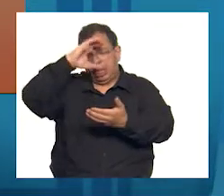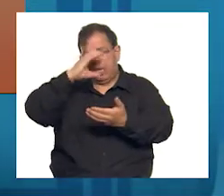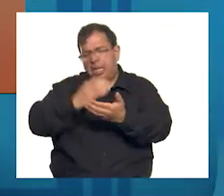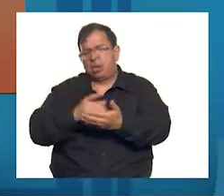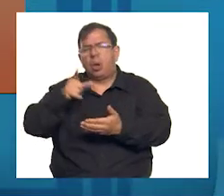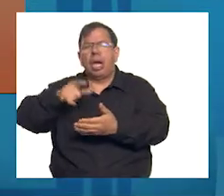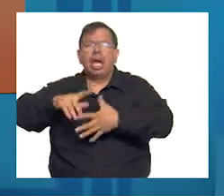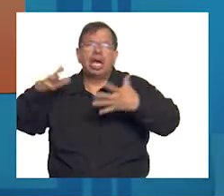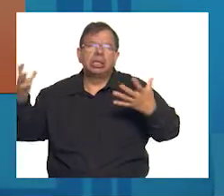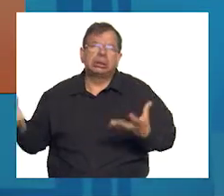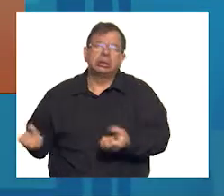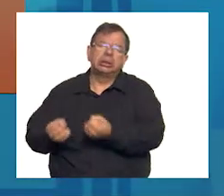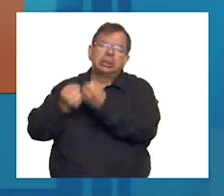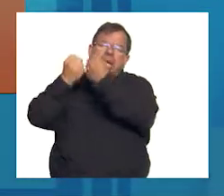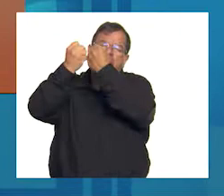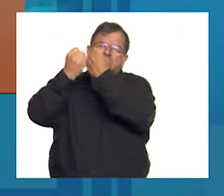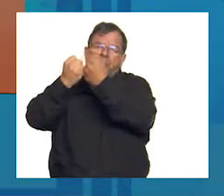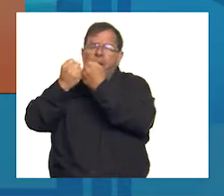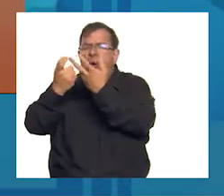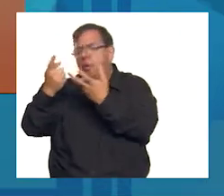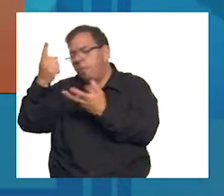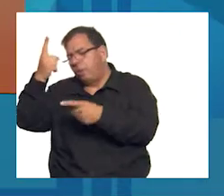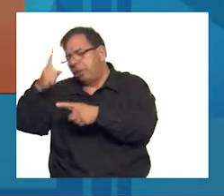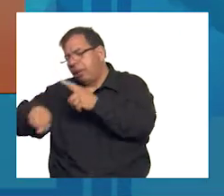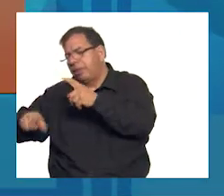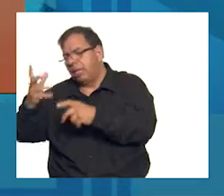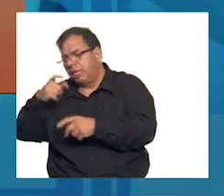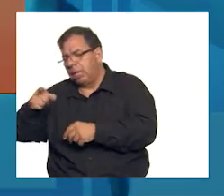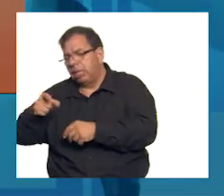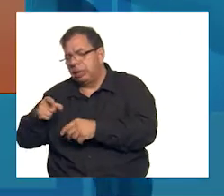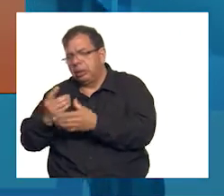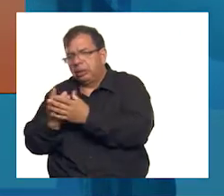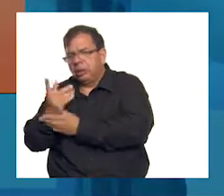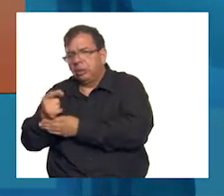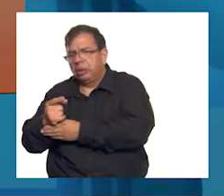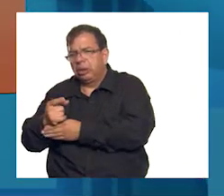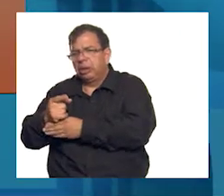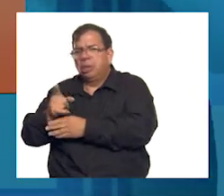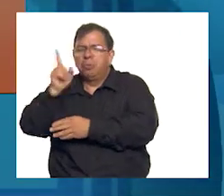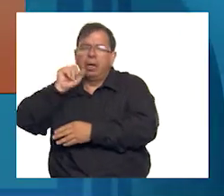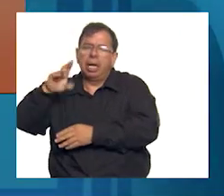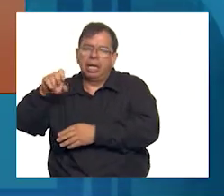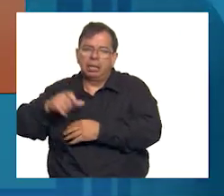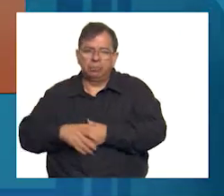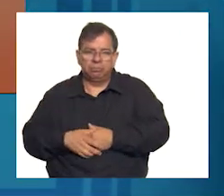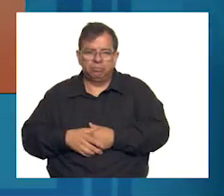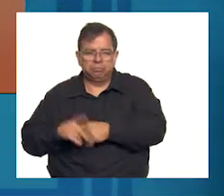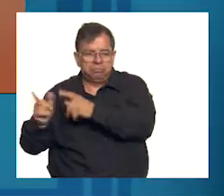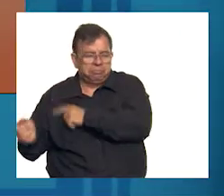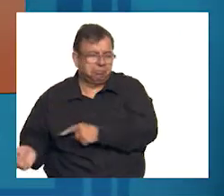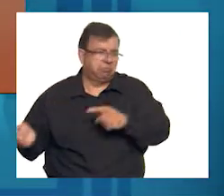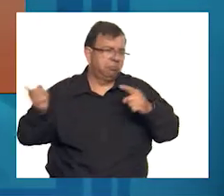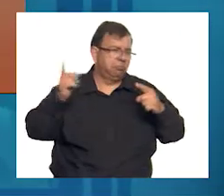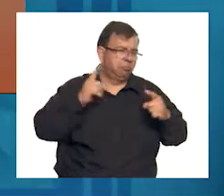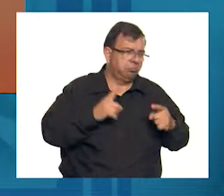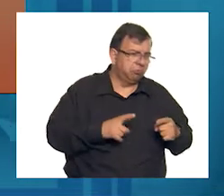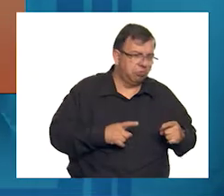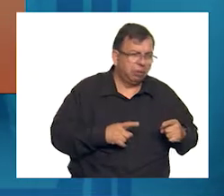quien rescató de la jaula de los leones el guante de doña Ana. A lo cual